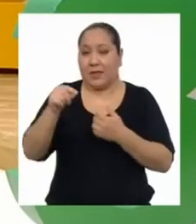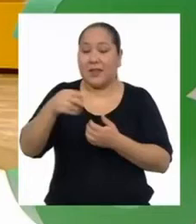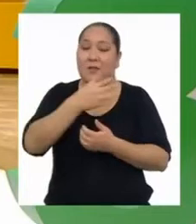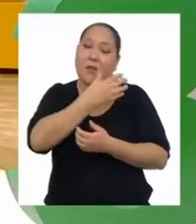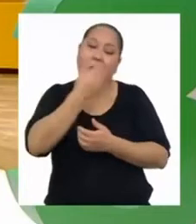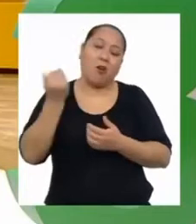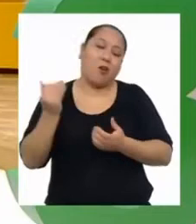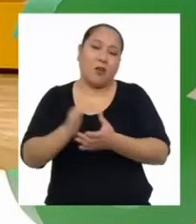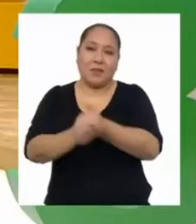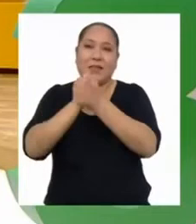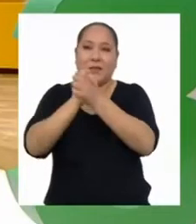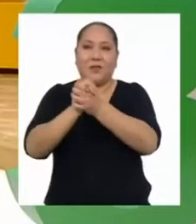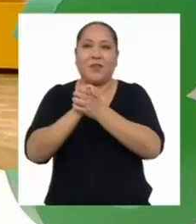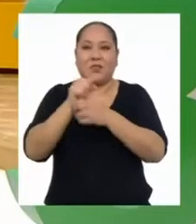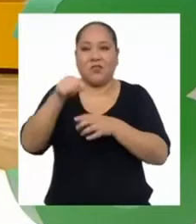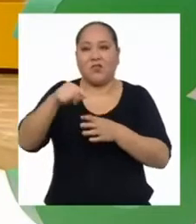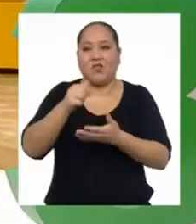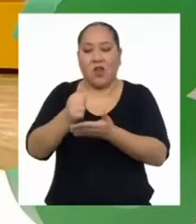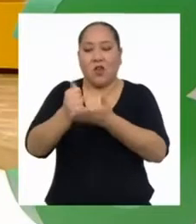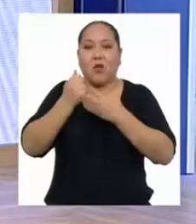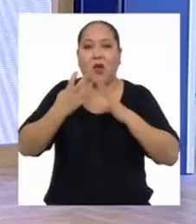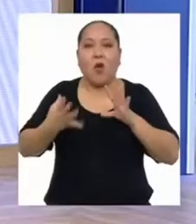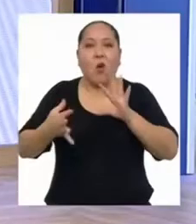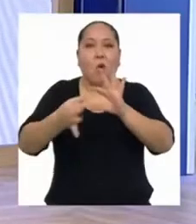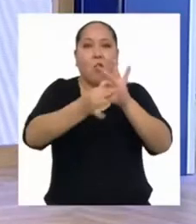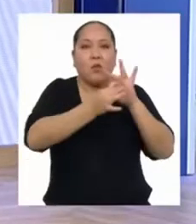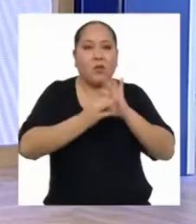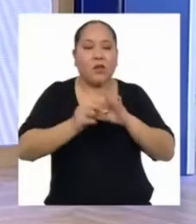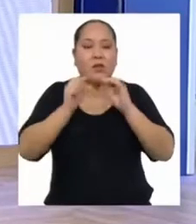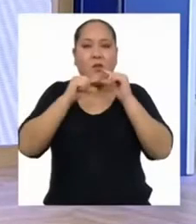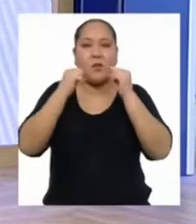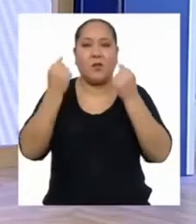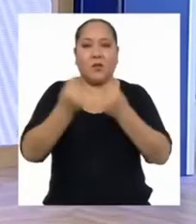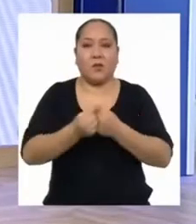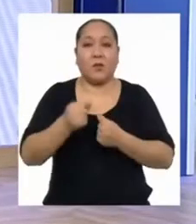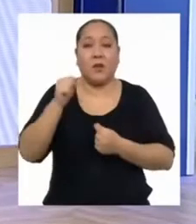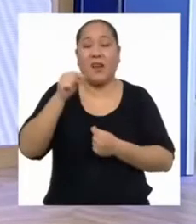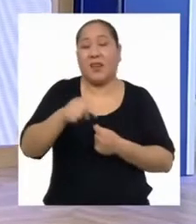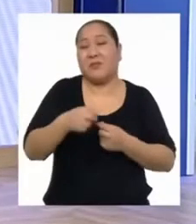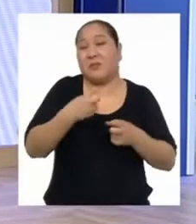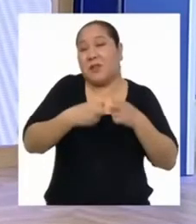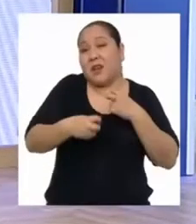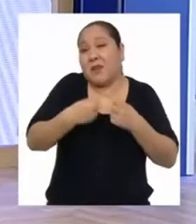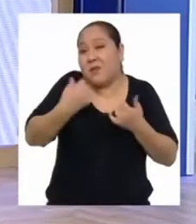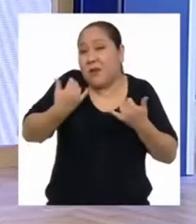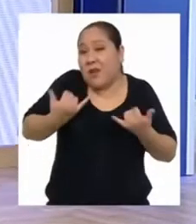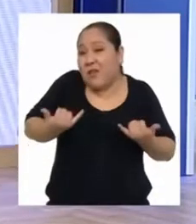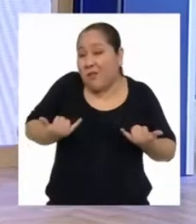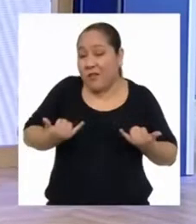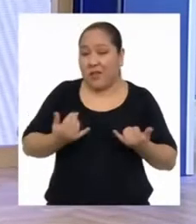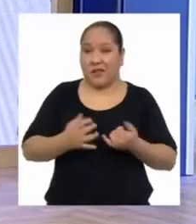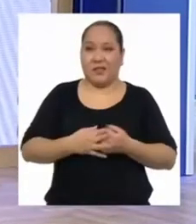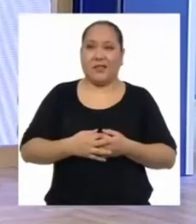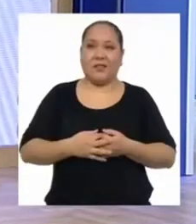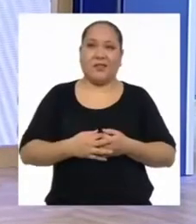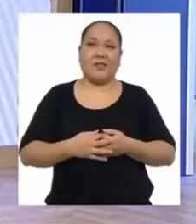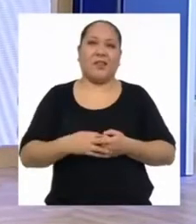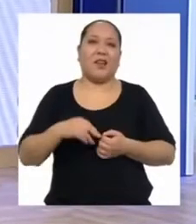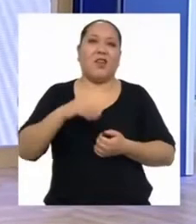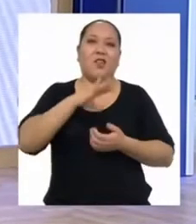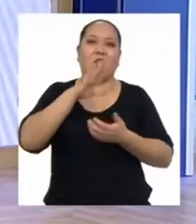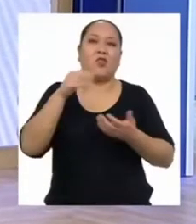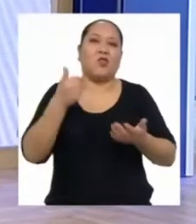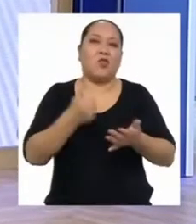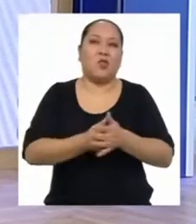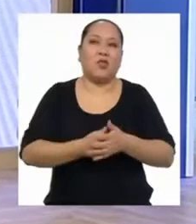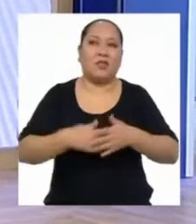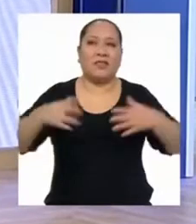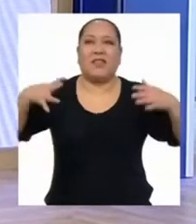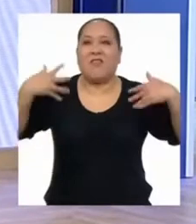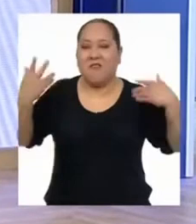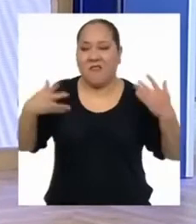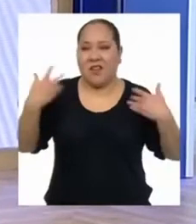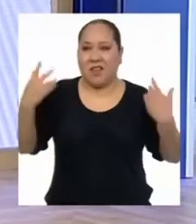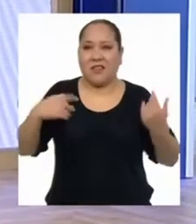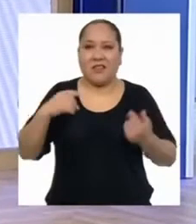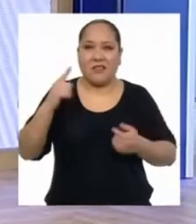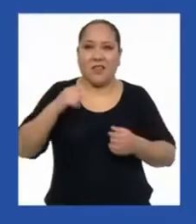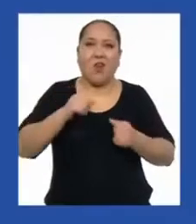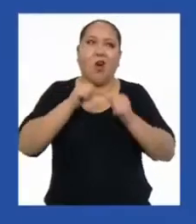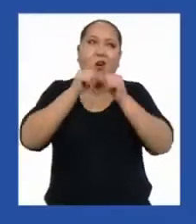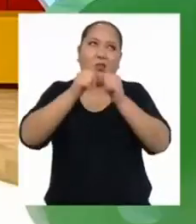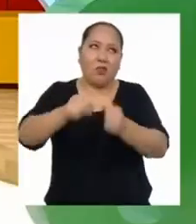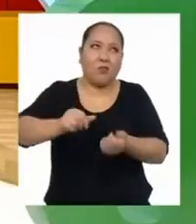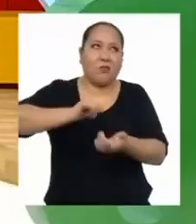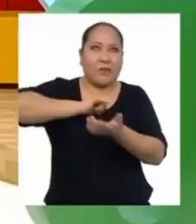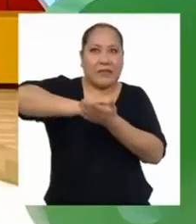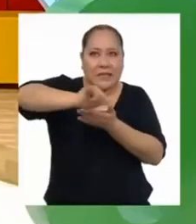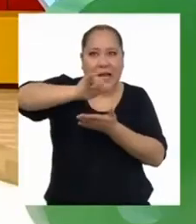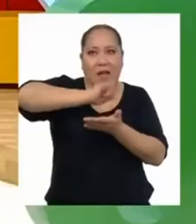hará más unidos como grupo. El problema ahora es que, como todos están muy felices, no dejan de escribir